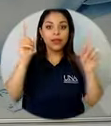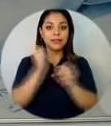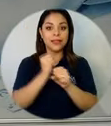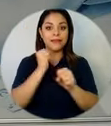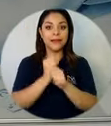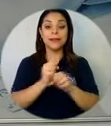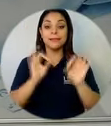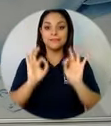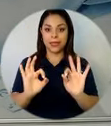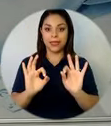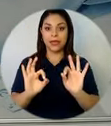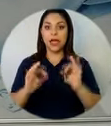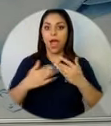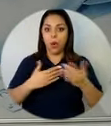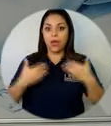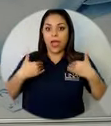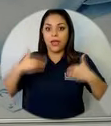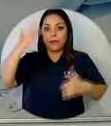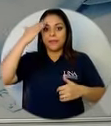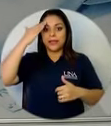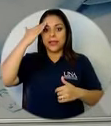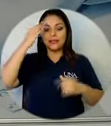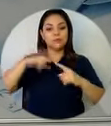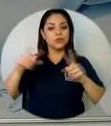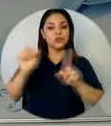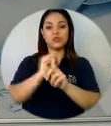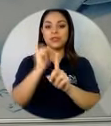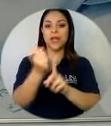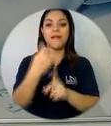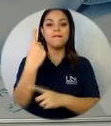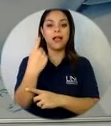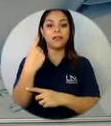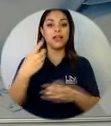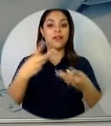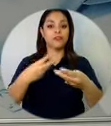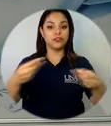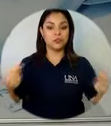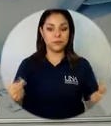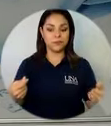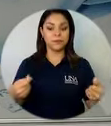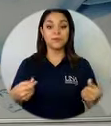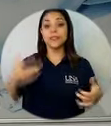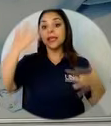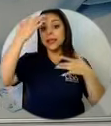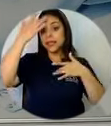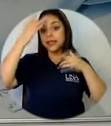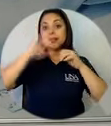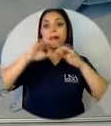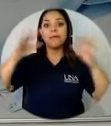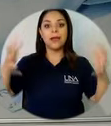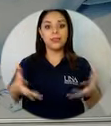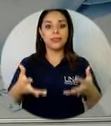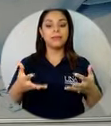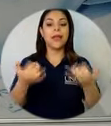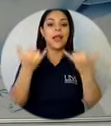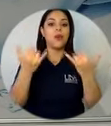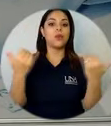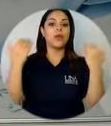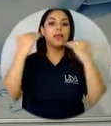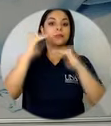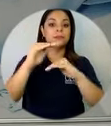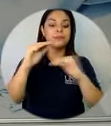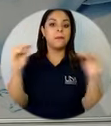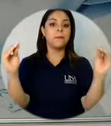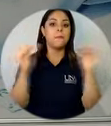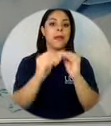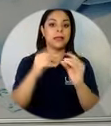poder trabajar de forma efectiva, teniendo las capacidades, y que como sociedad no hemos resuelto, y que con la pandemia estas